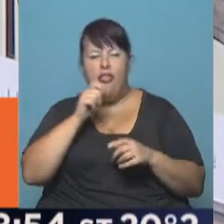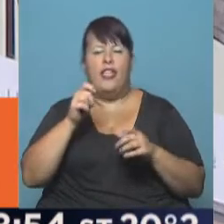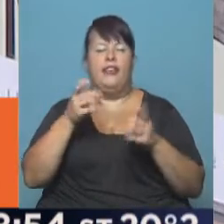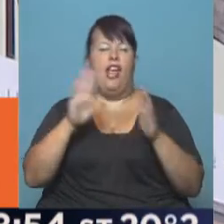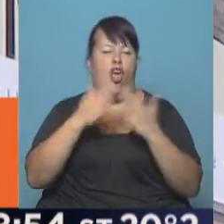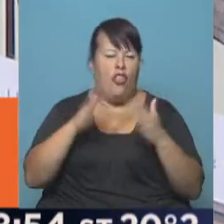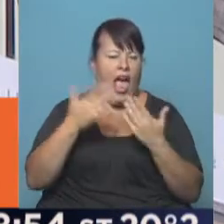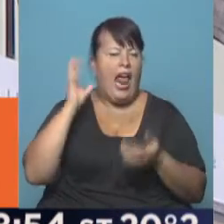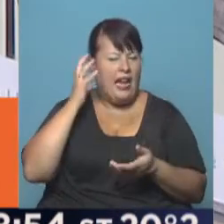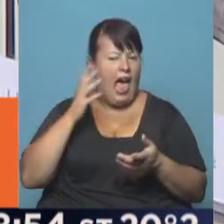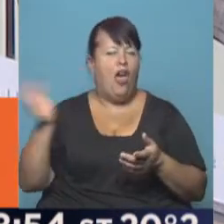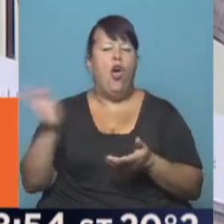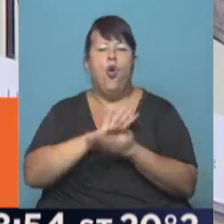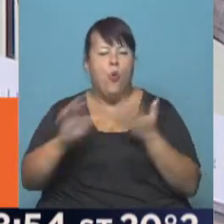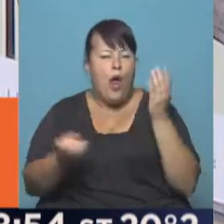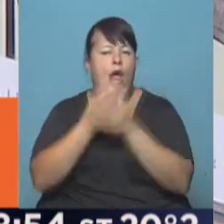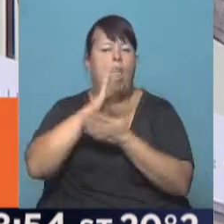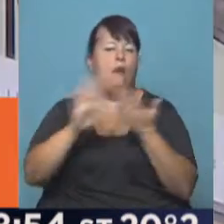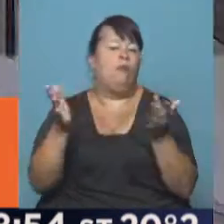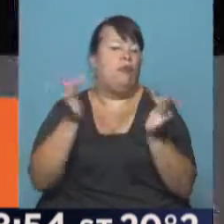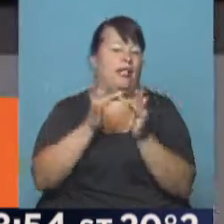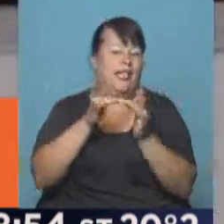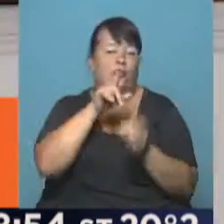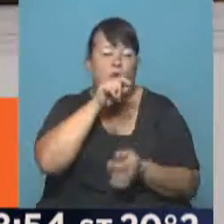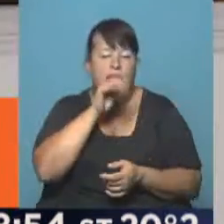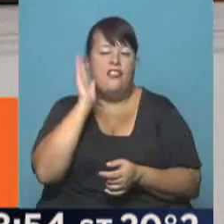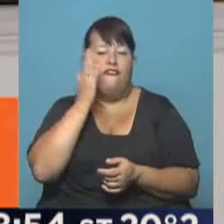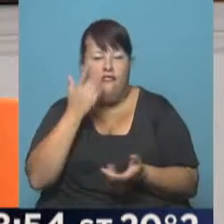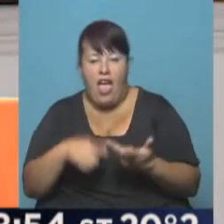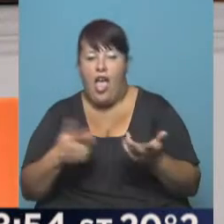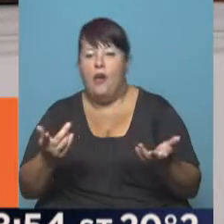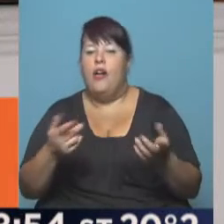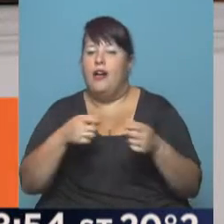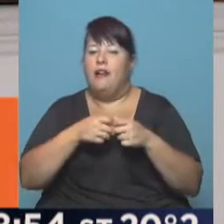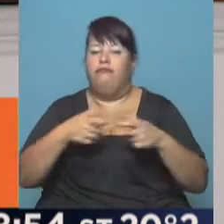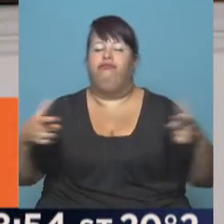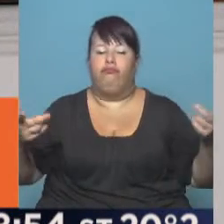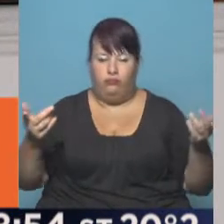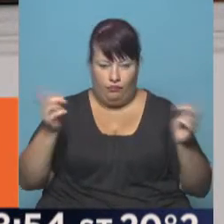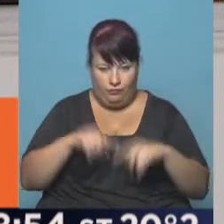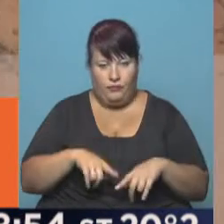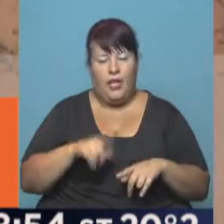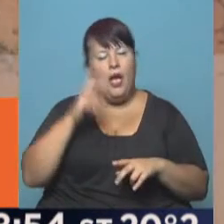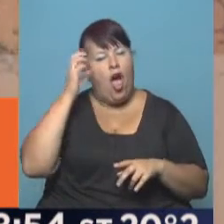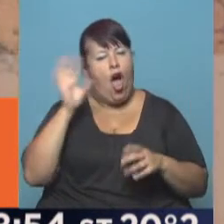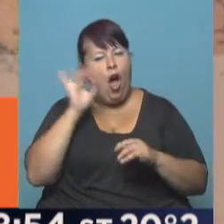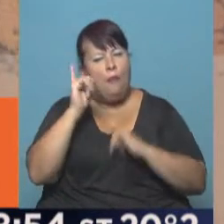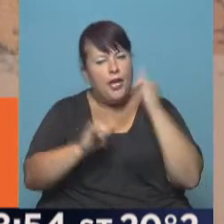masiva, los nuevos medios de comunicación, como sería el Twitter, Facebook, empiezan a reaparecer, formando